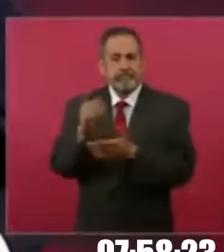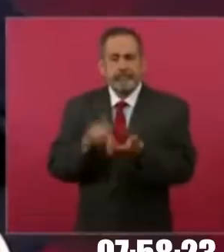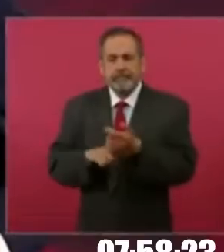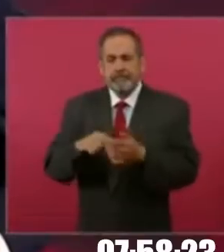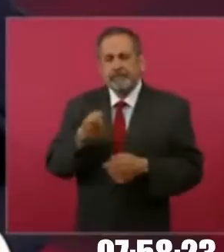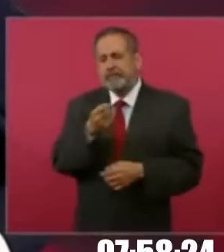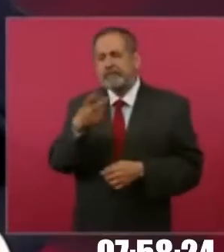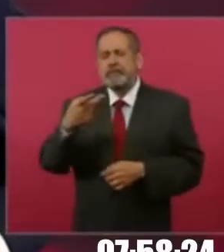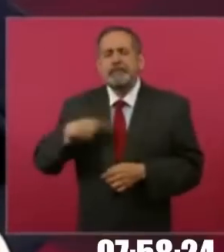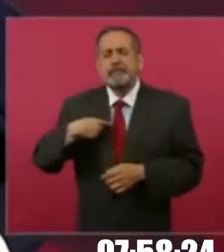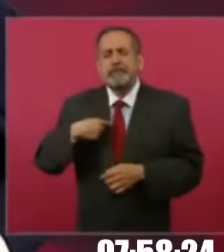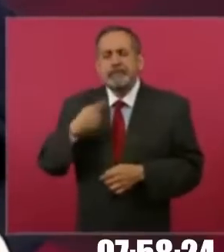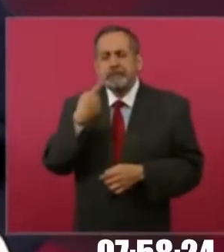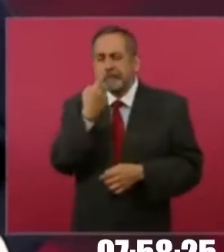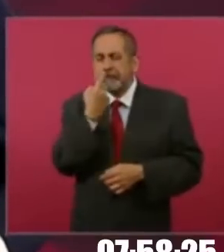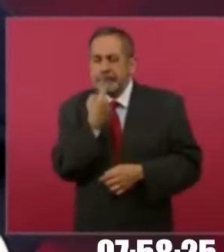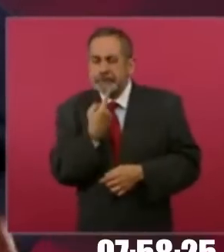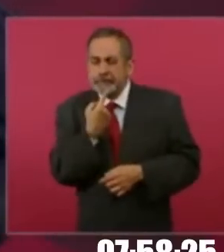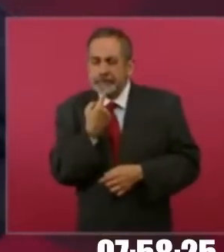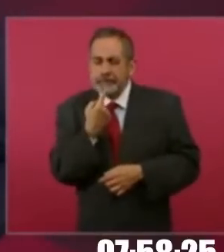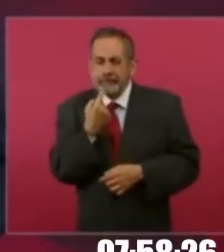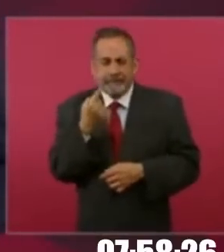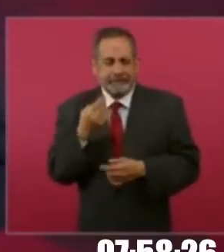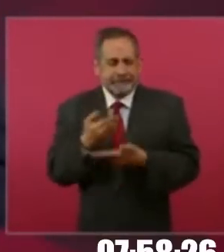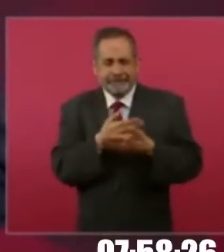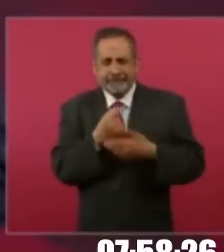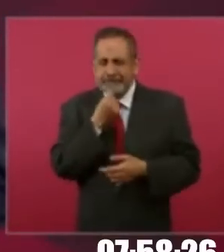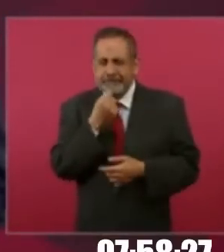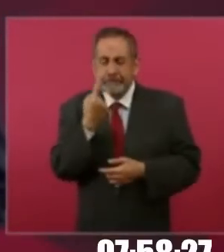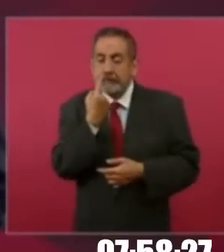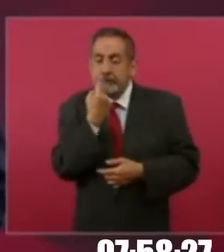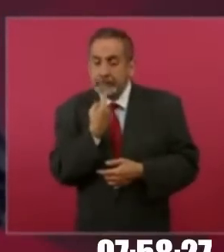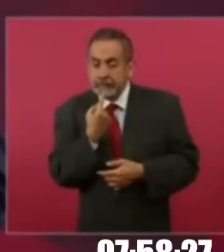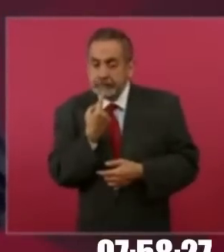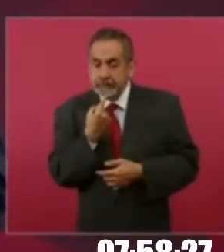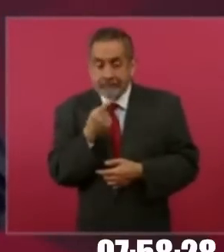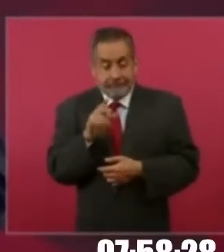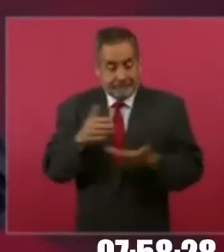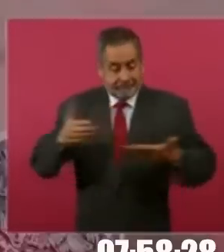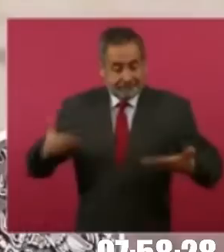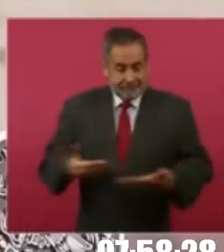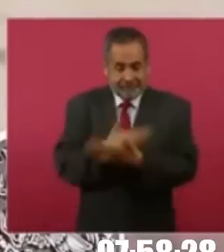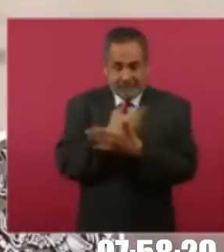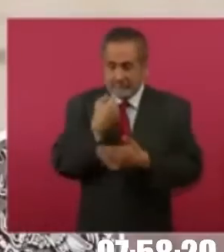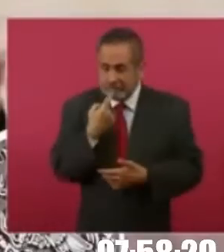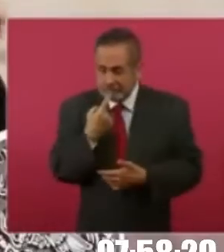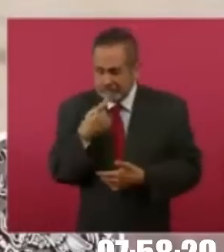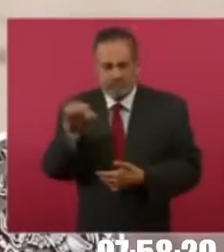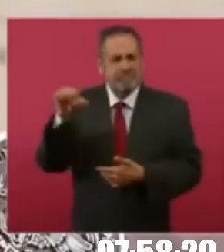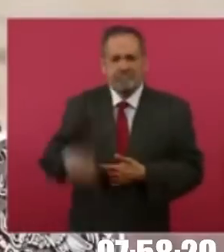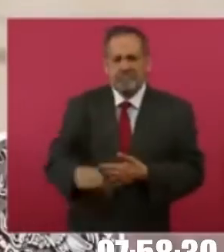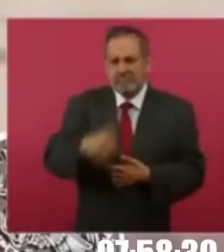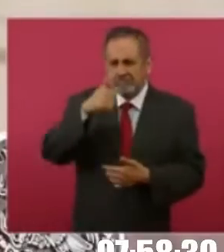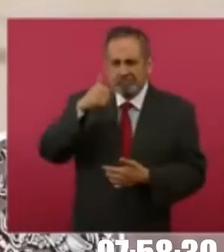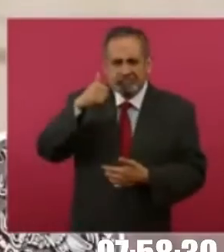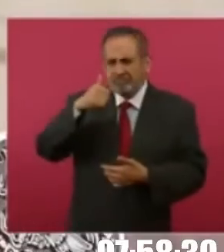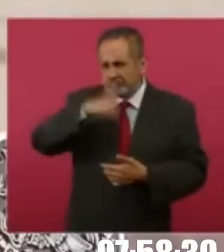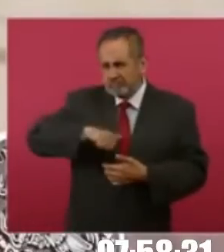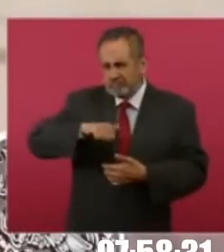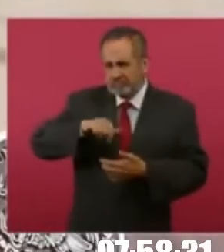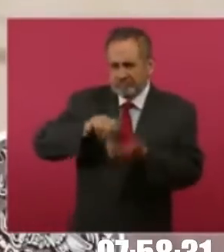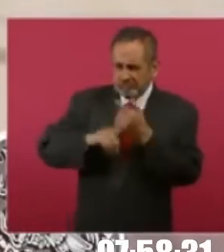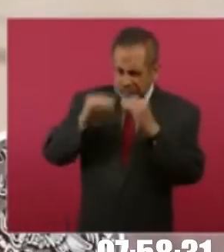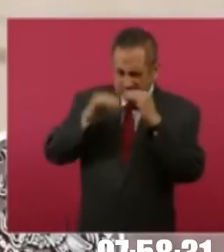y paladar hendido niño que nace niño que se opera no tenemos un solo niño